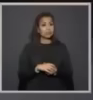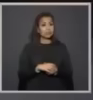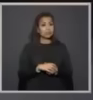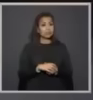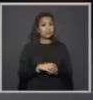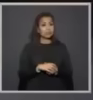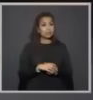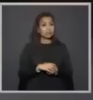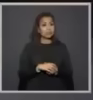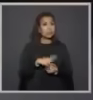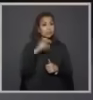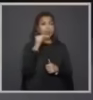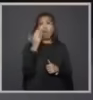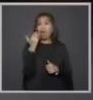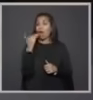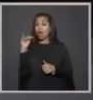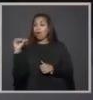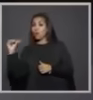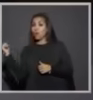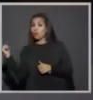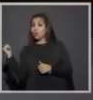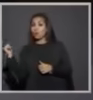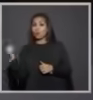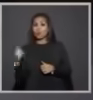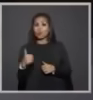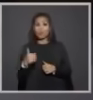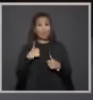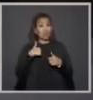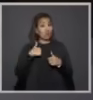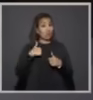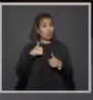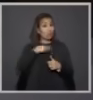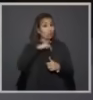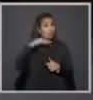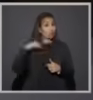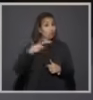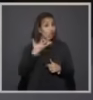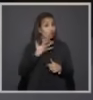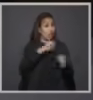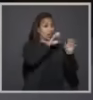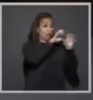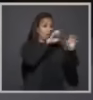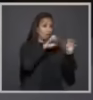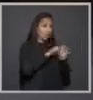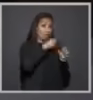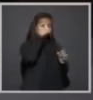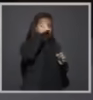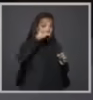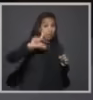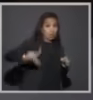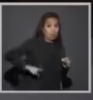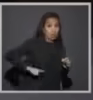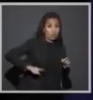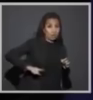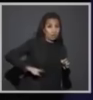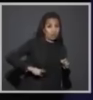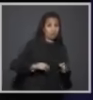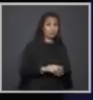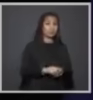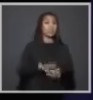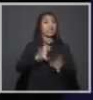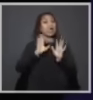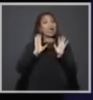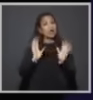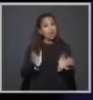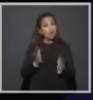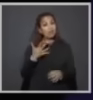hecho lo mismo otros candidatos. Nosotros ya presentamos un gabinete, los que van a gobernar, ya